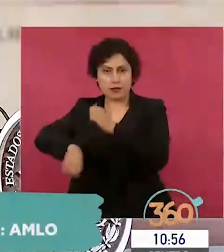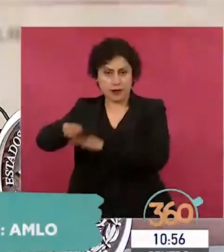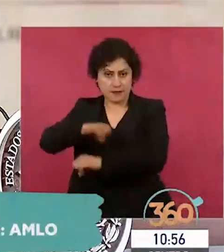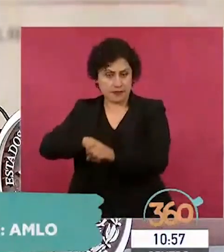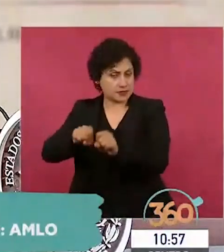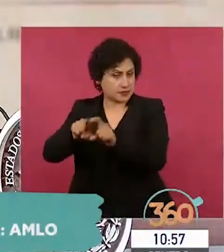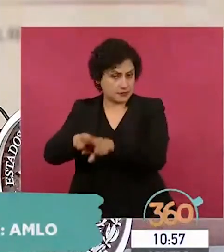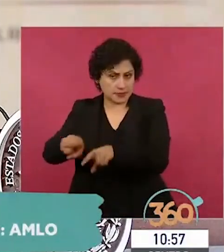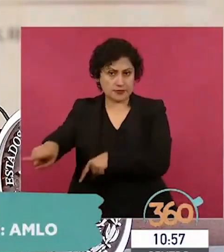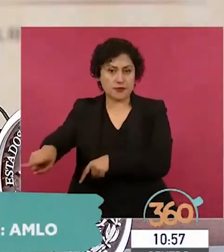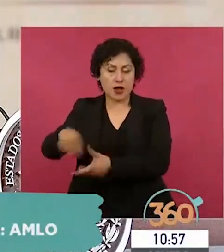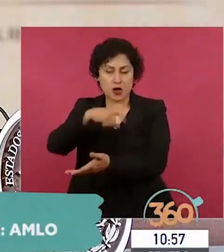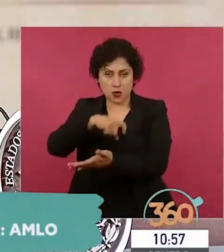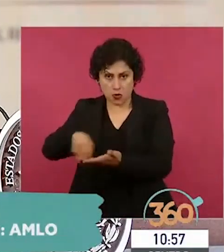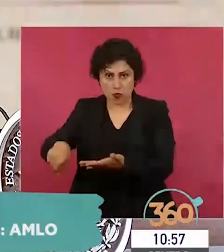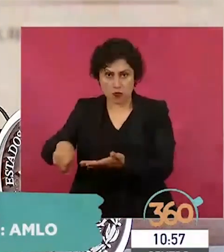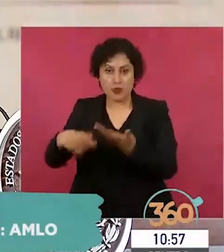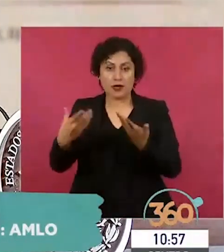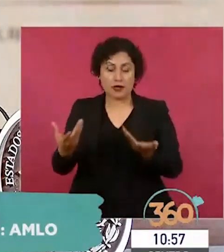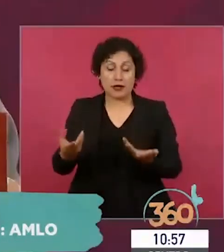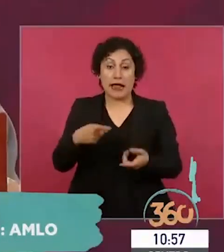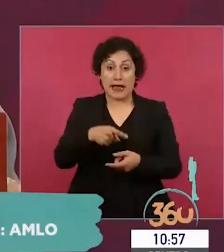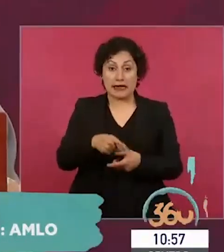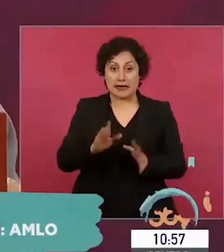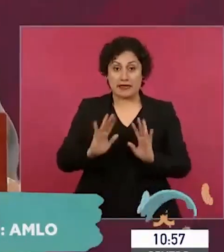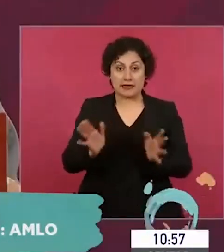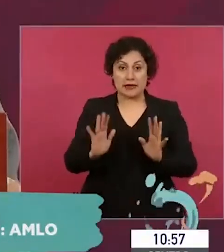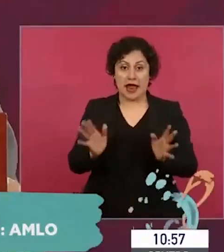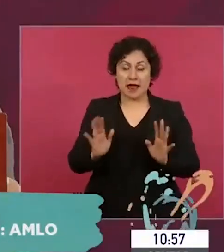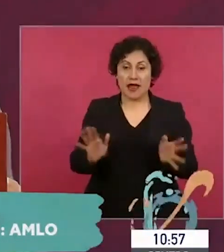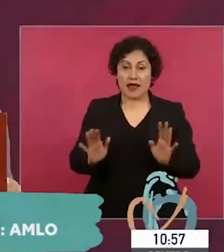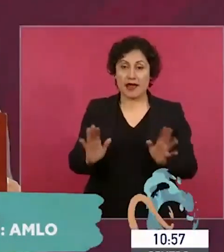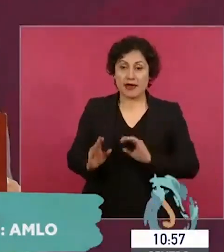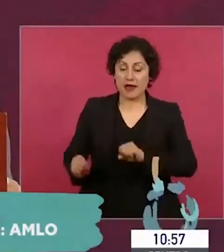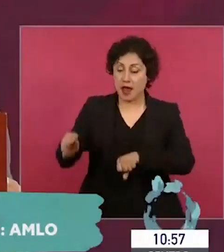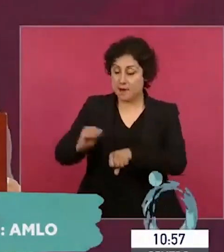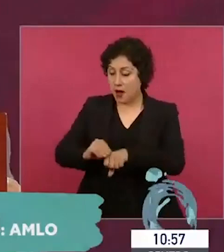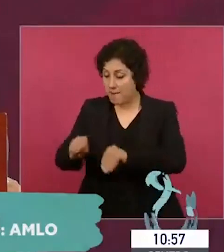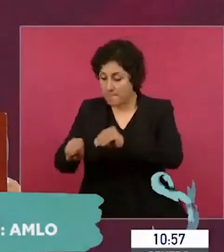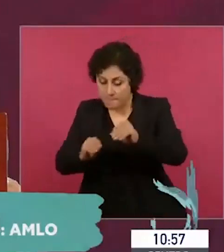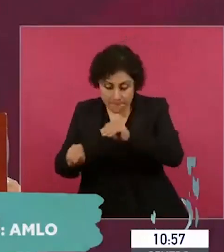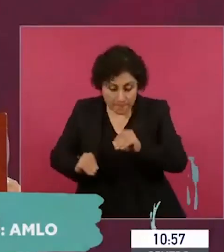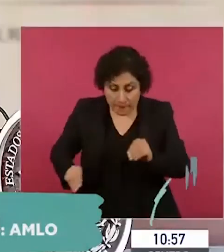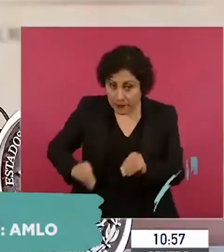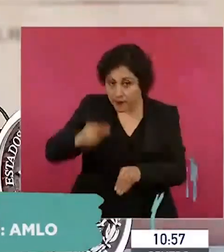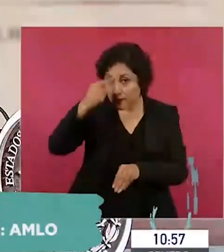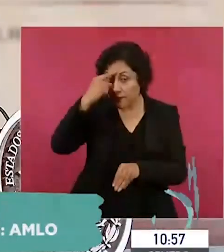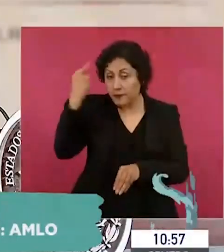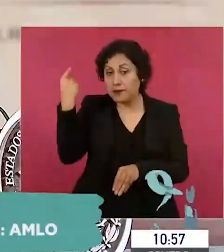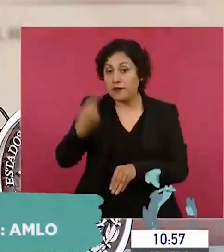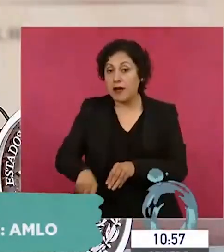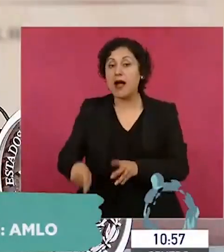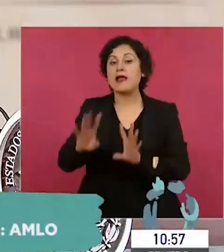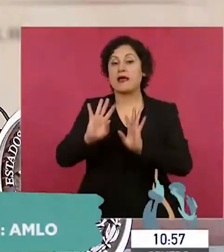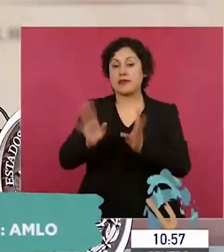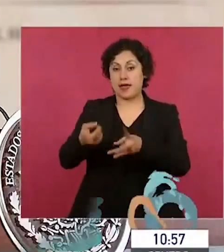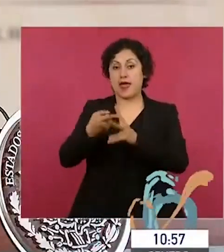y ya están moviendo plataformas para empezar a extraer petróleo